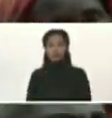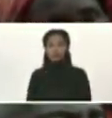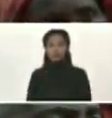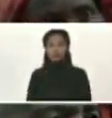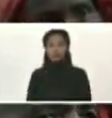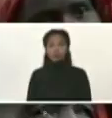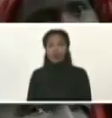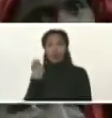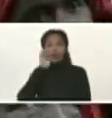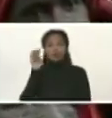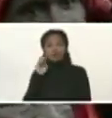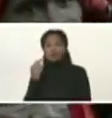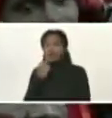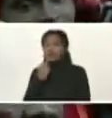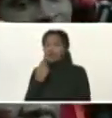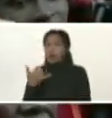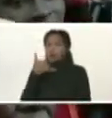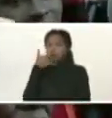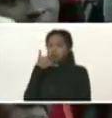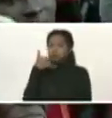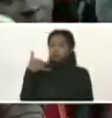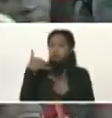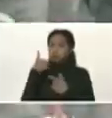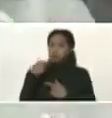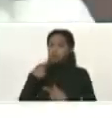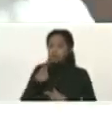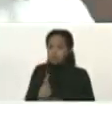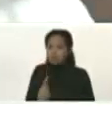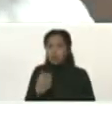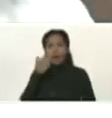Evo, yo le dije a Evo ahorita por teléfono, Evo,